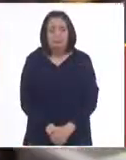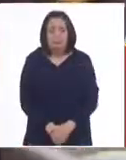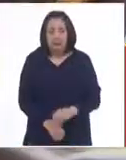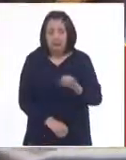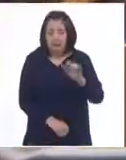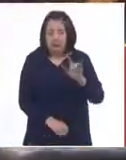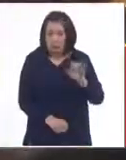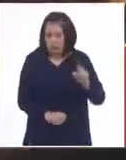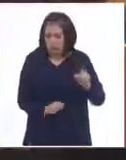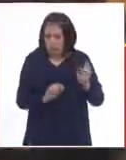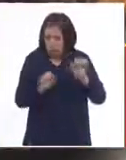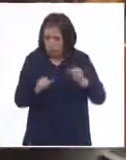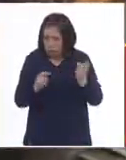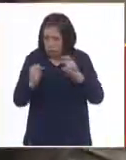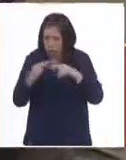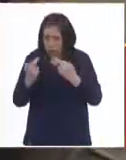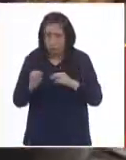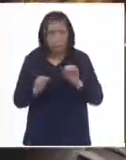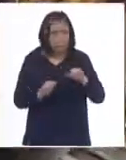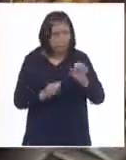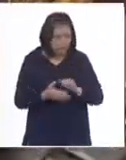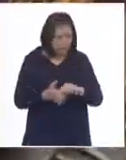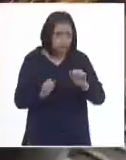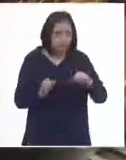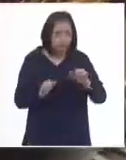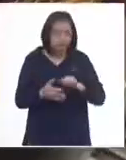Alonso Segura estuvo en la reunión.